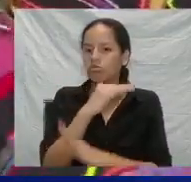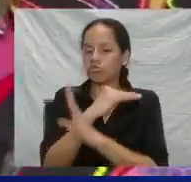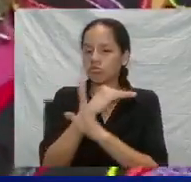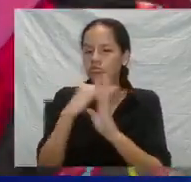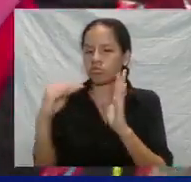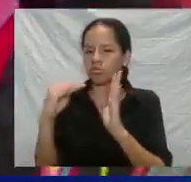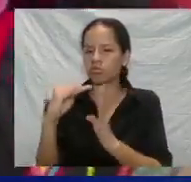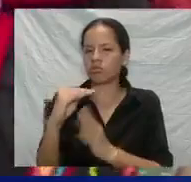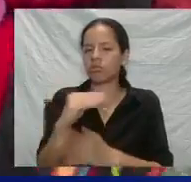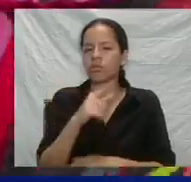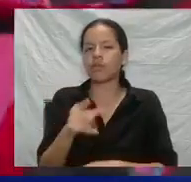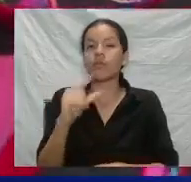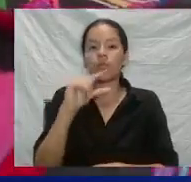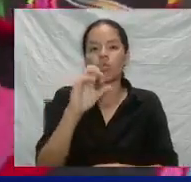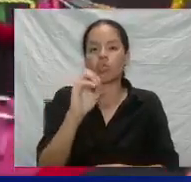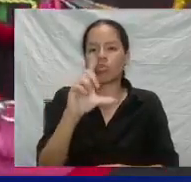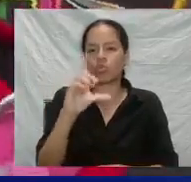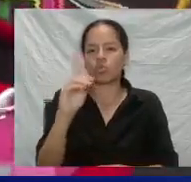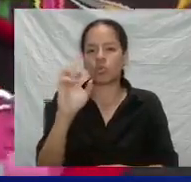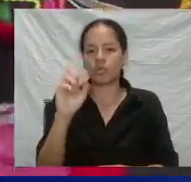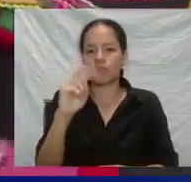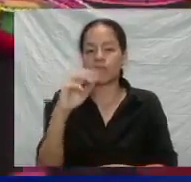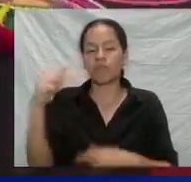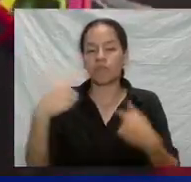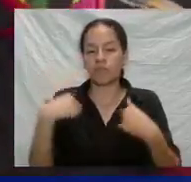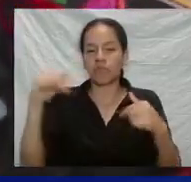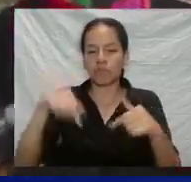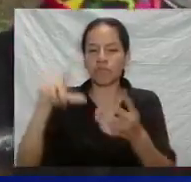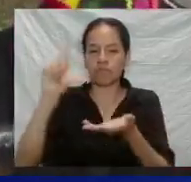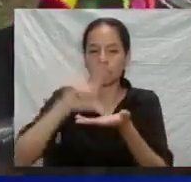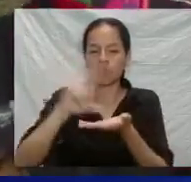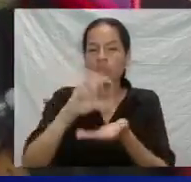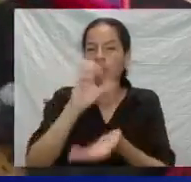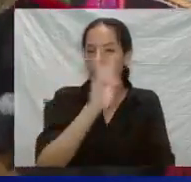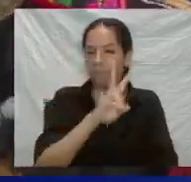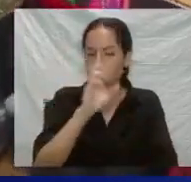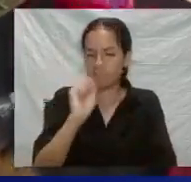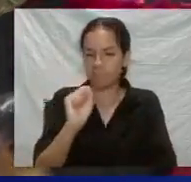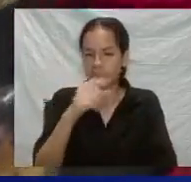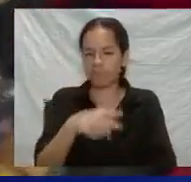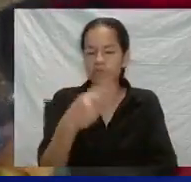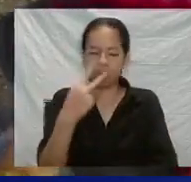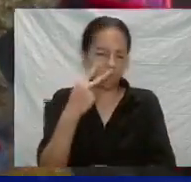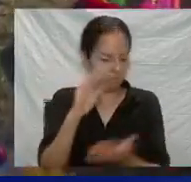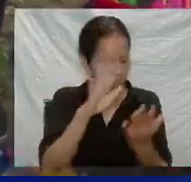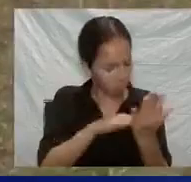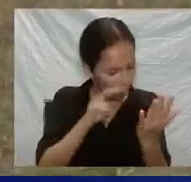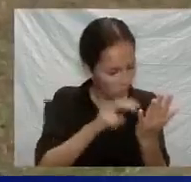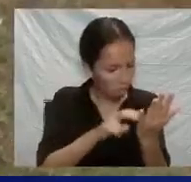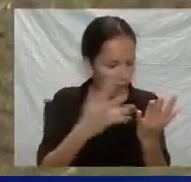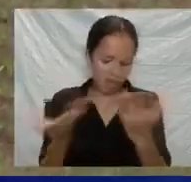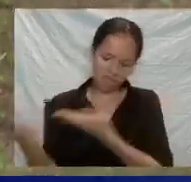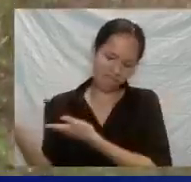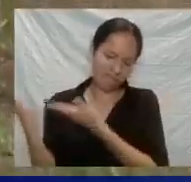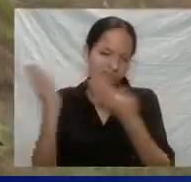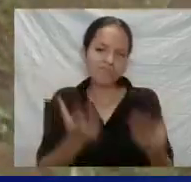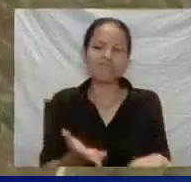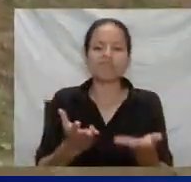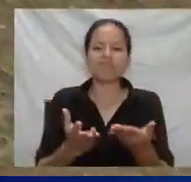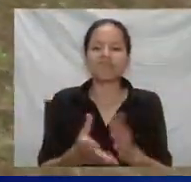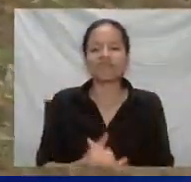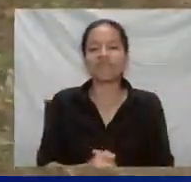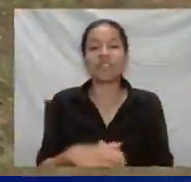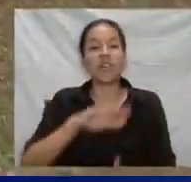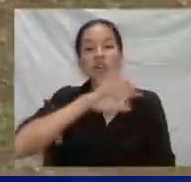vuelven nosotros de más década de lima como saca de villa el salvador escribimos la publicidad y no dudamos en traerla todos ellos pasaron por la